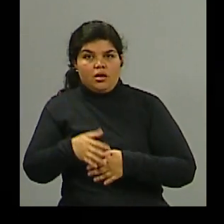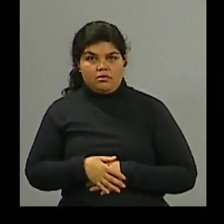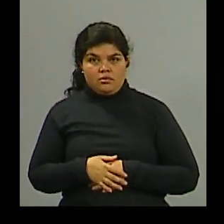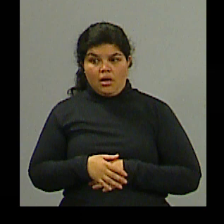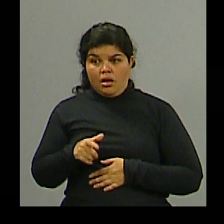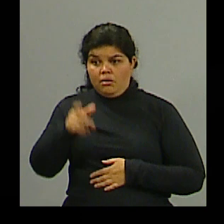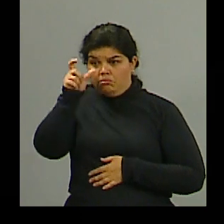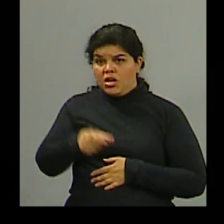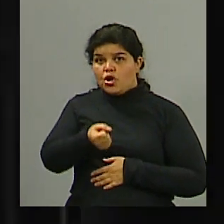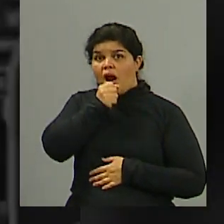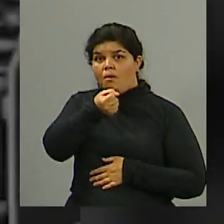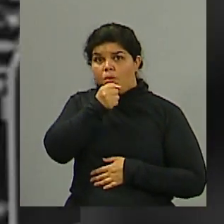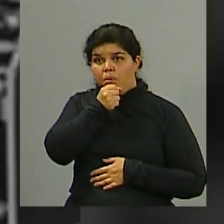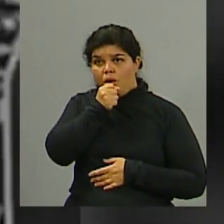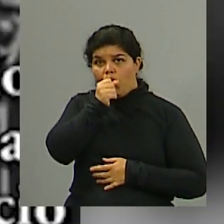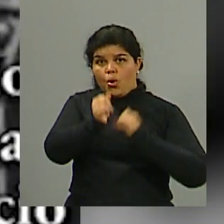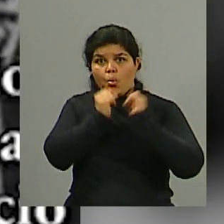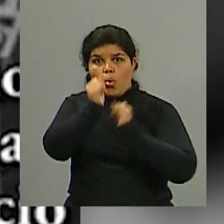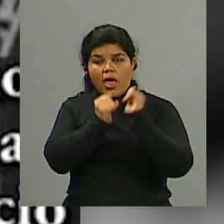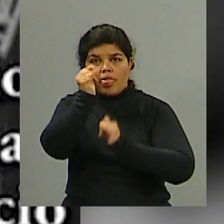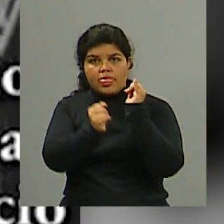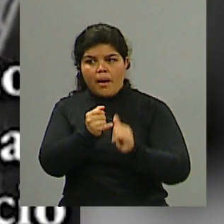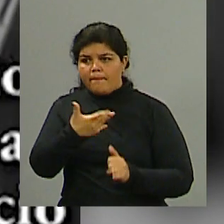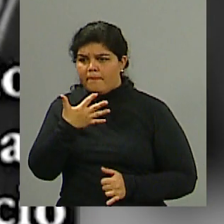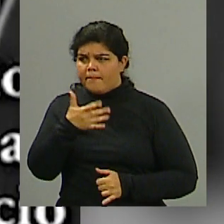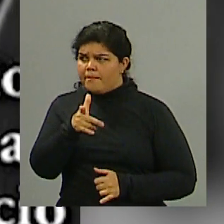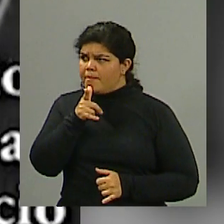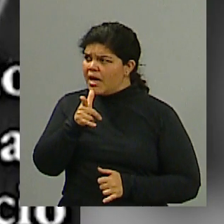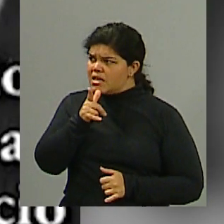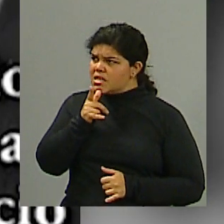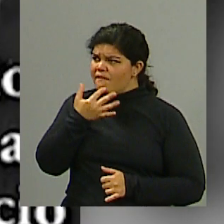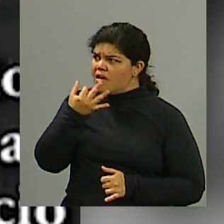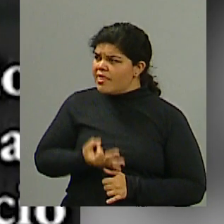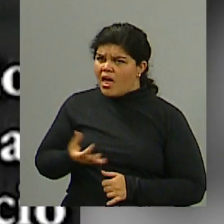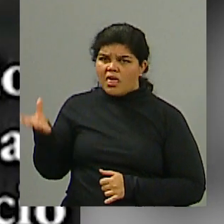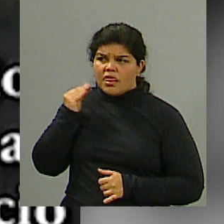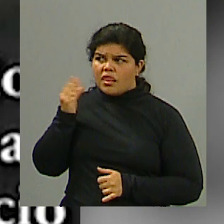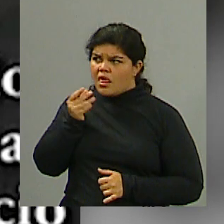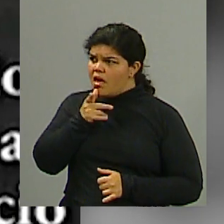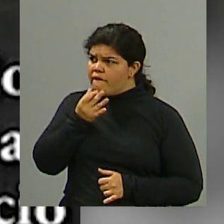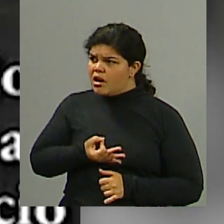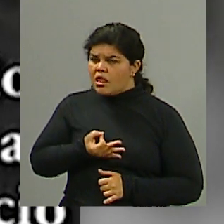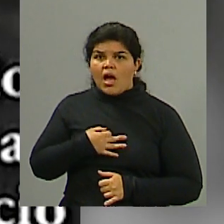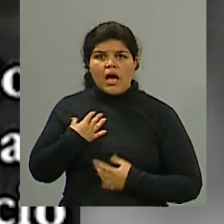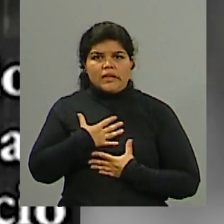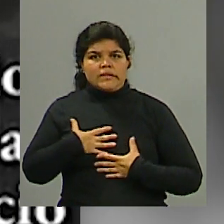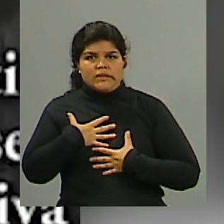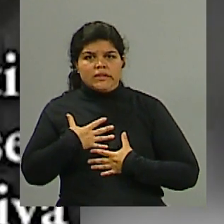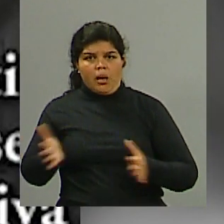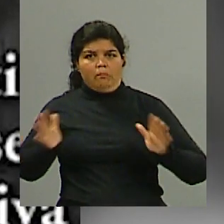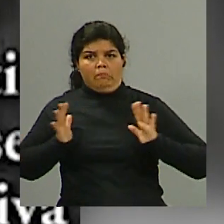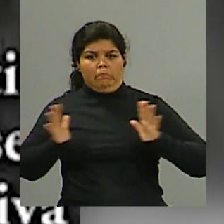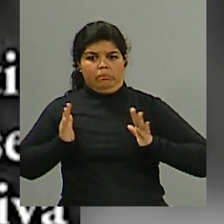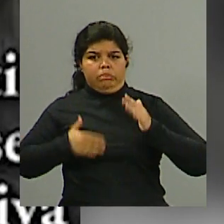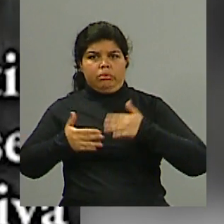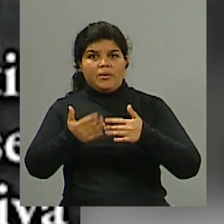los relatores, los actores con ese radioteatro. No tenían mucho rating, y es justo cuando la competencia, la radio que